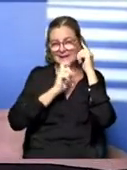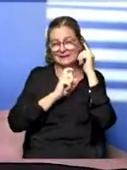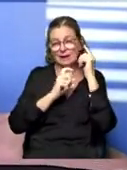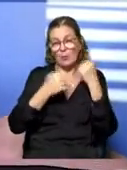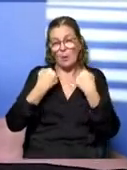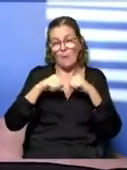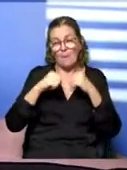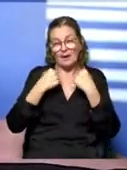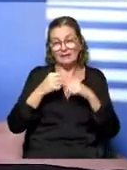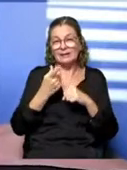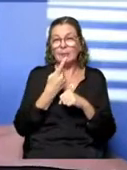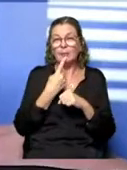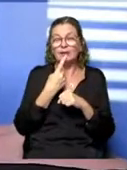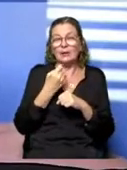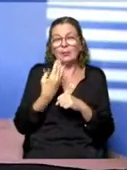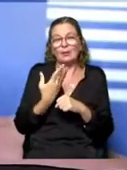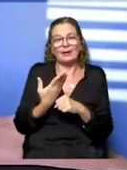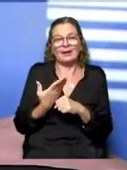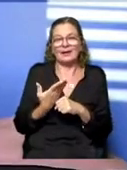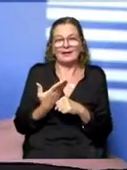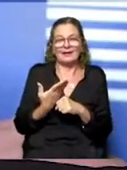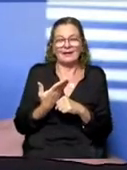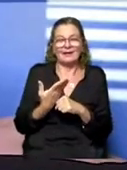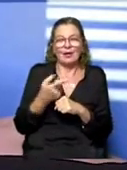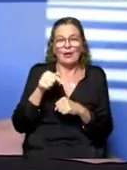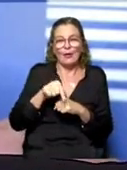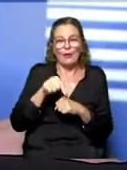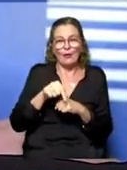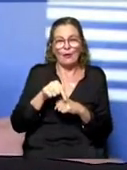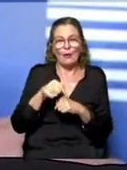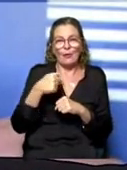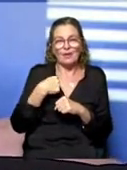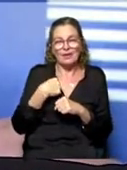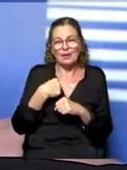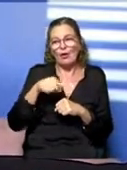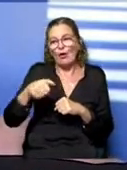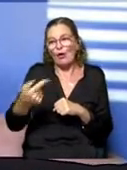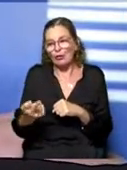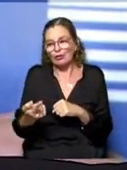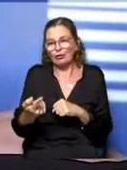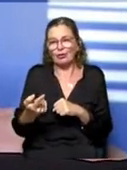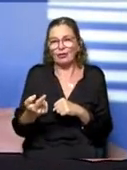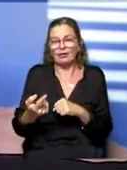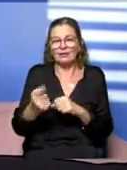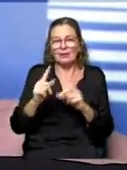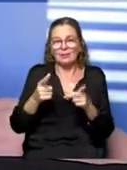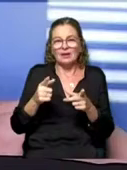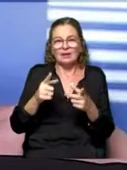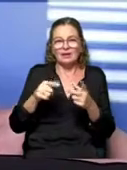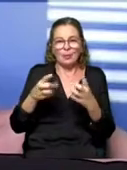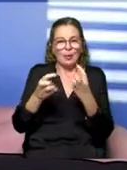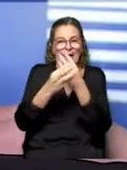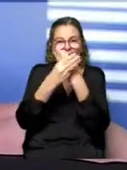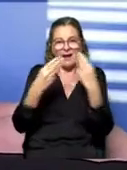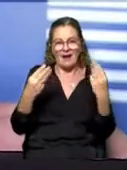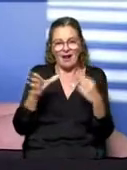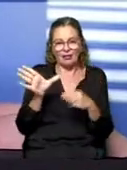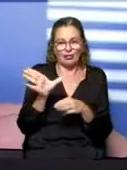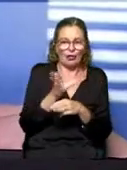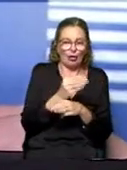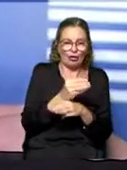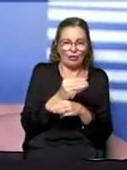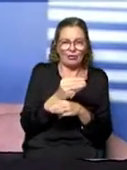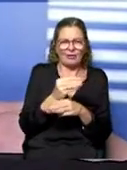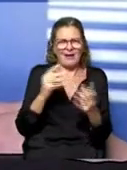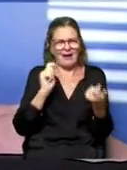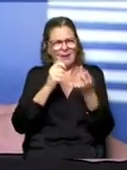práctica política, porque si no, hoy es mi caso u otros y se puede generalizar, bueno,